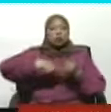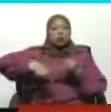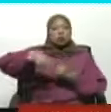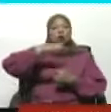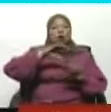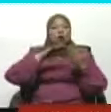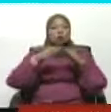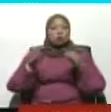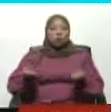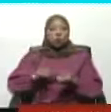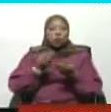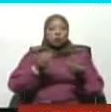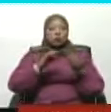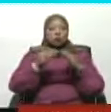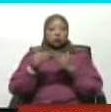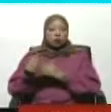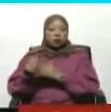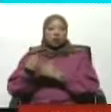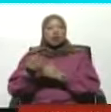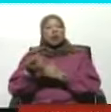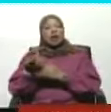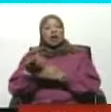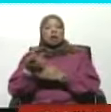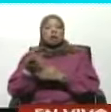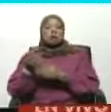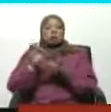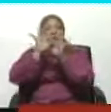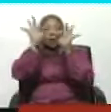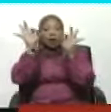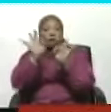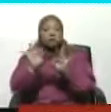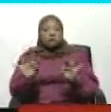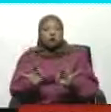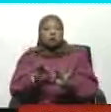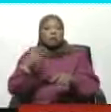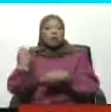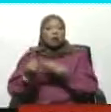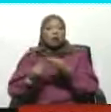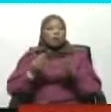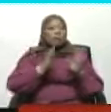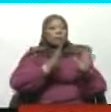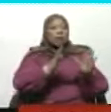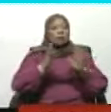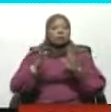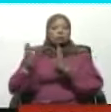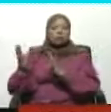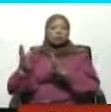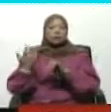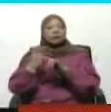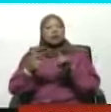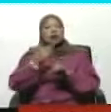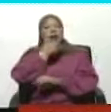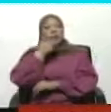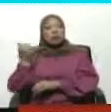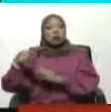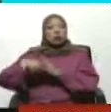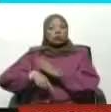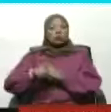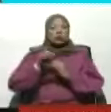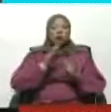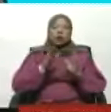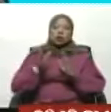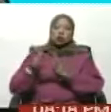Es una forma de organización. Eso debe evolucionar hacia niveles mejores y más profundos de